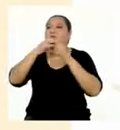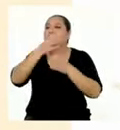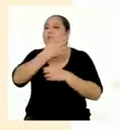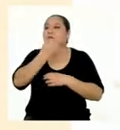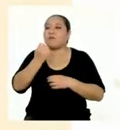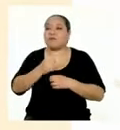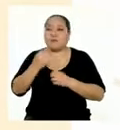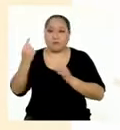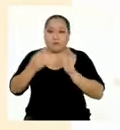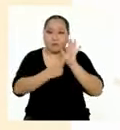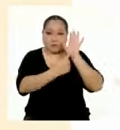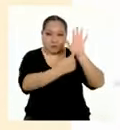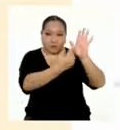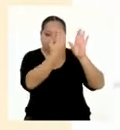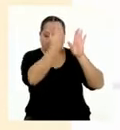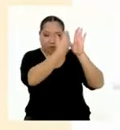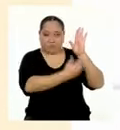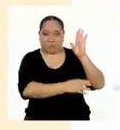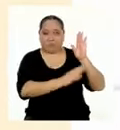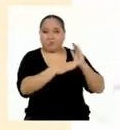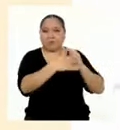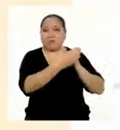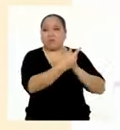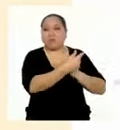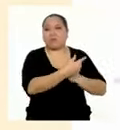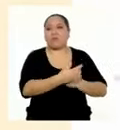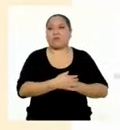texto que les muestro a continuación.